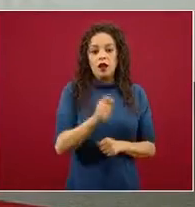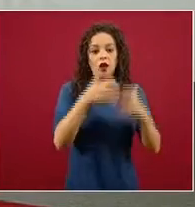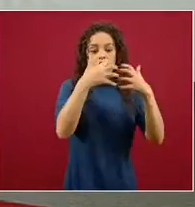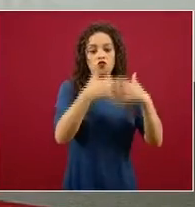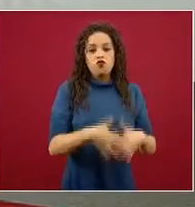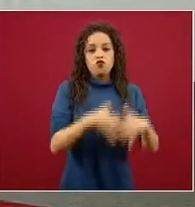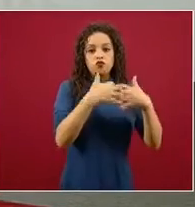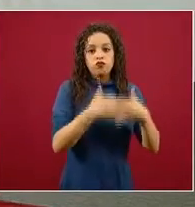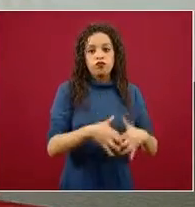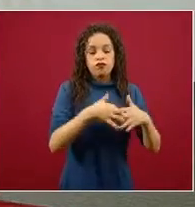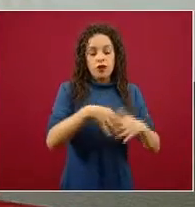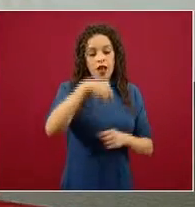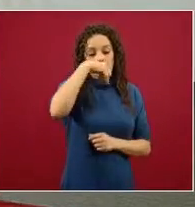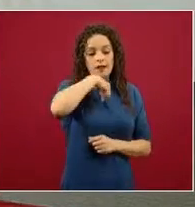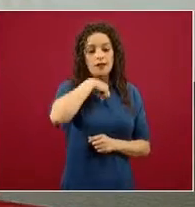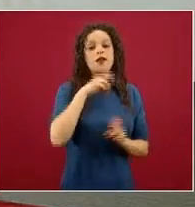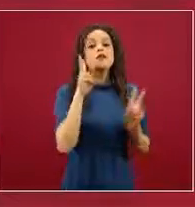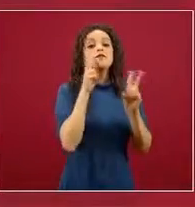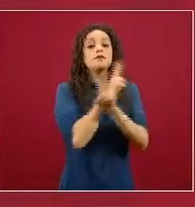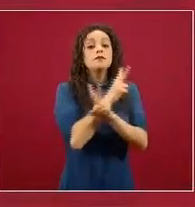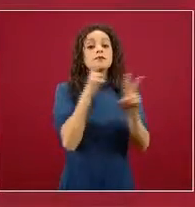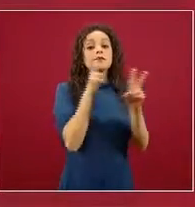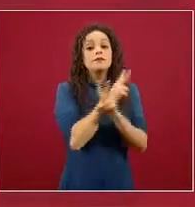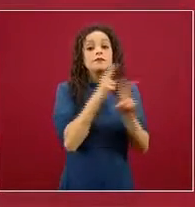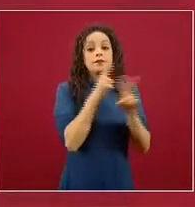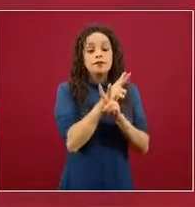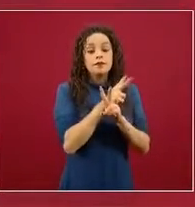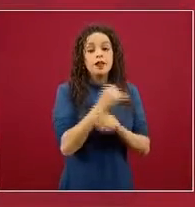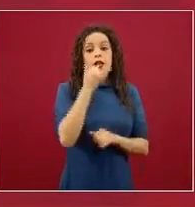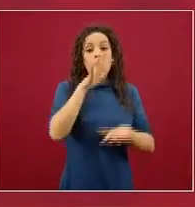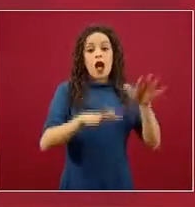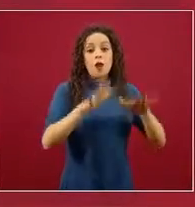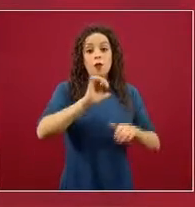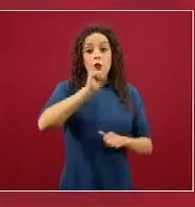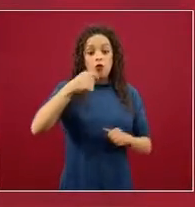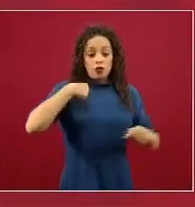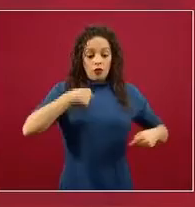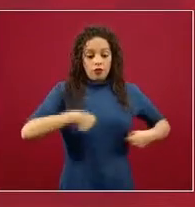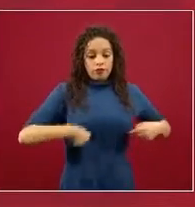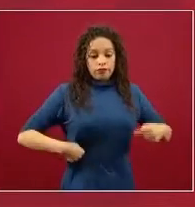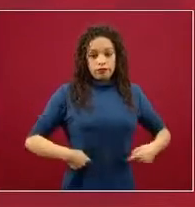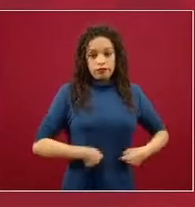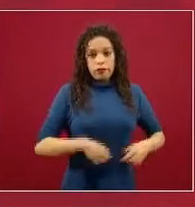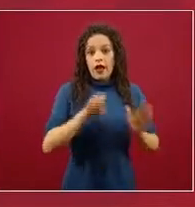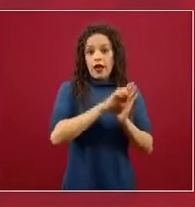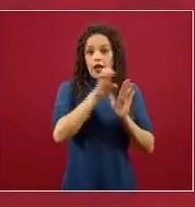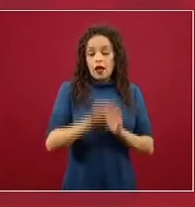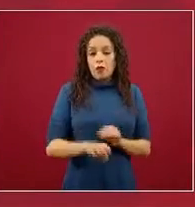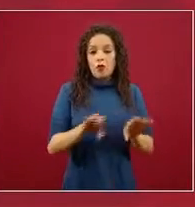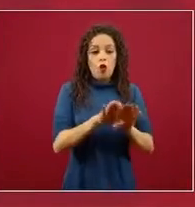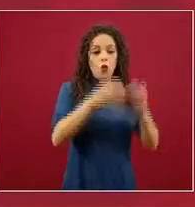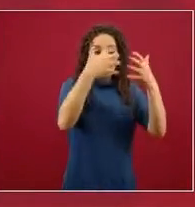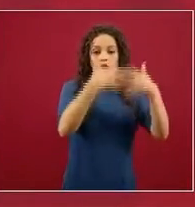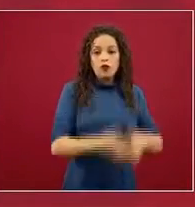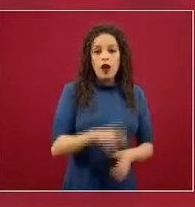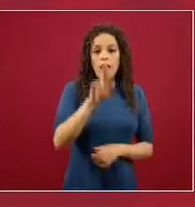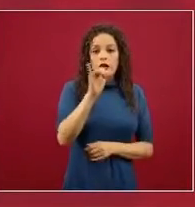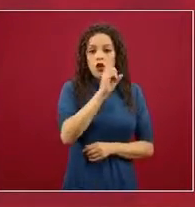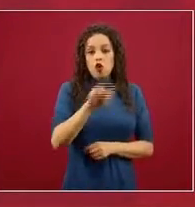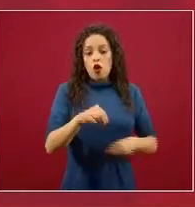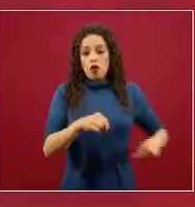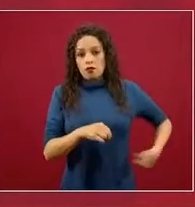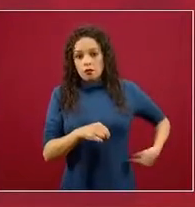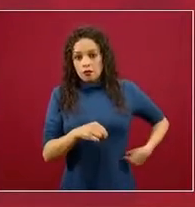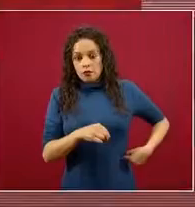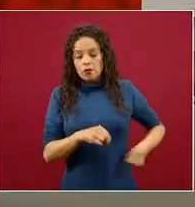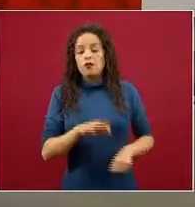función respiratoria. A veces se afectan otros órganos, por ejemplo, la función de los riñones, la función renal, puede